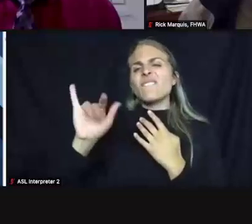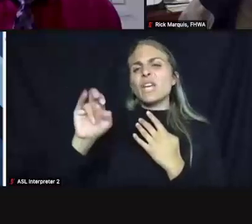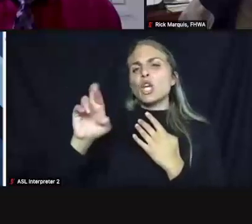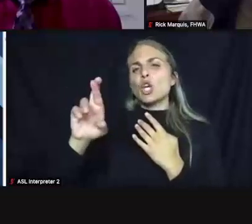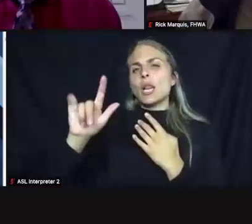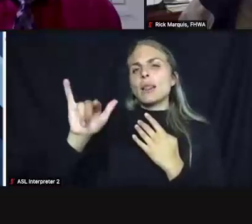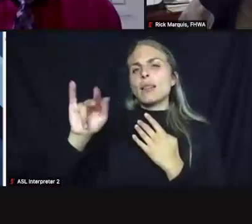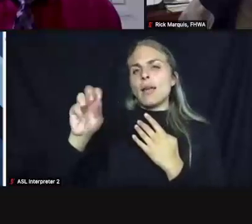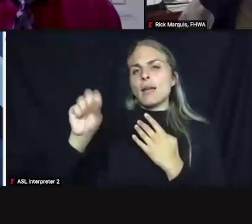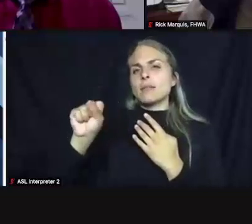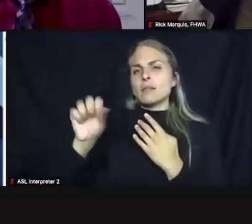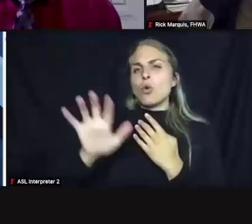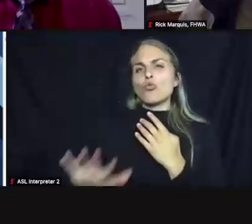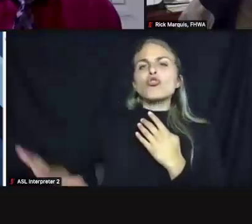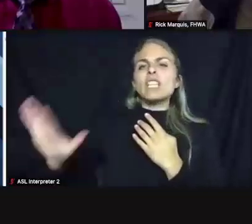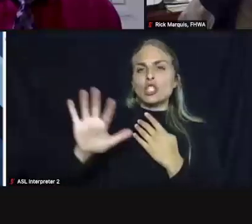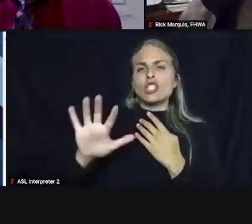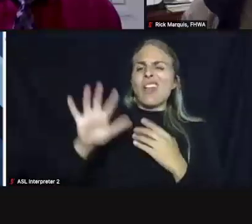y proveer